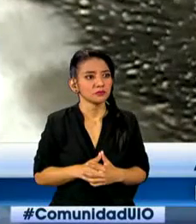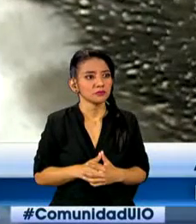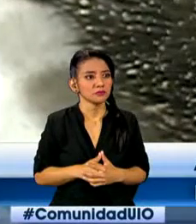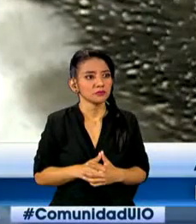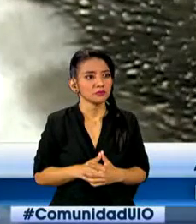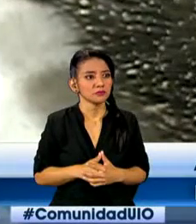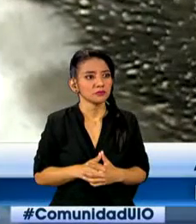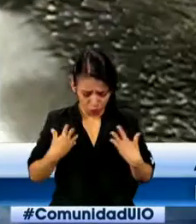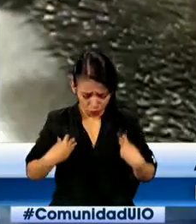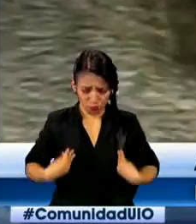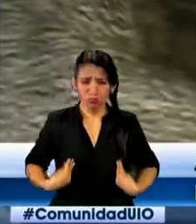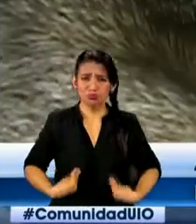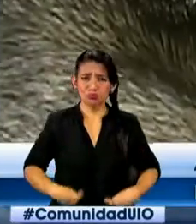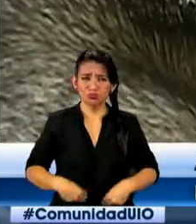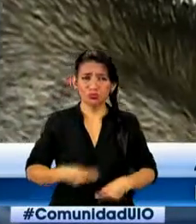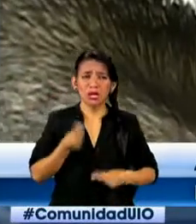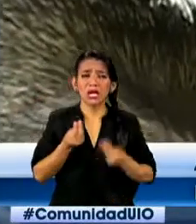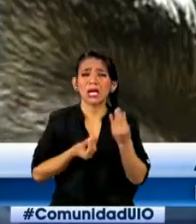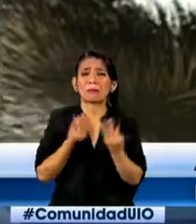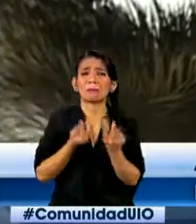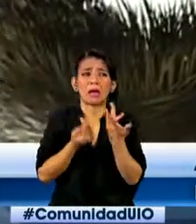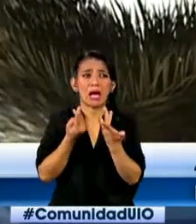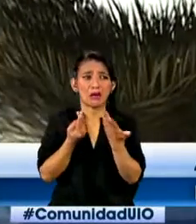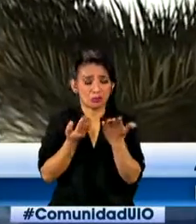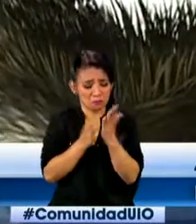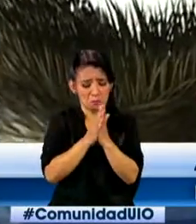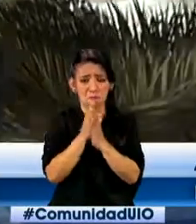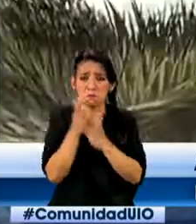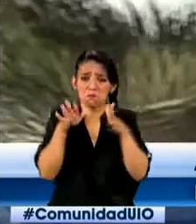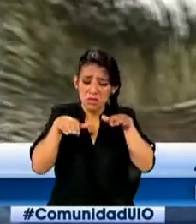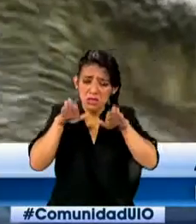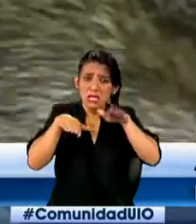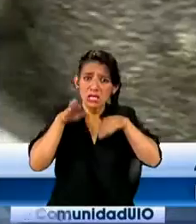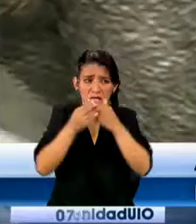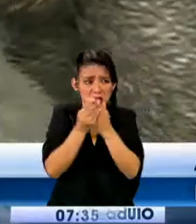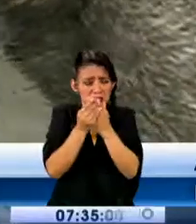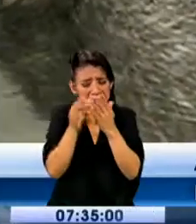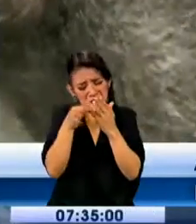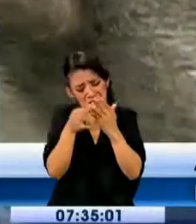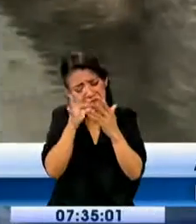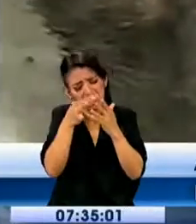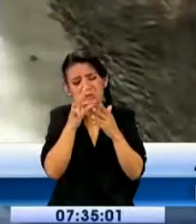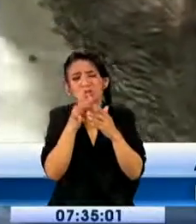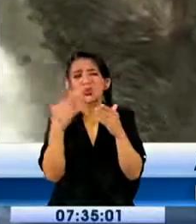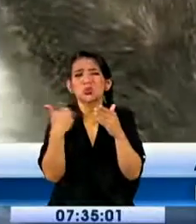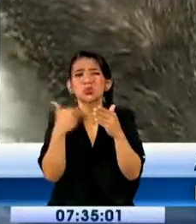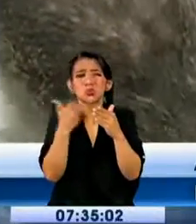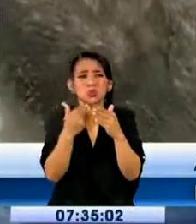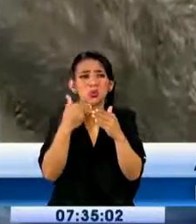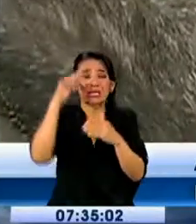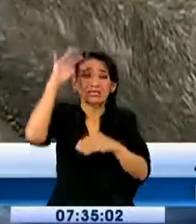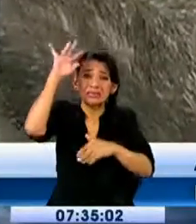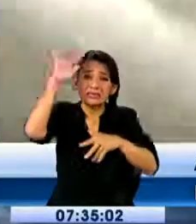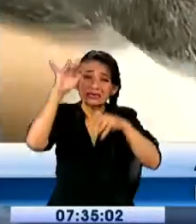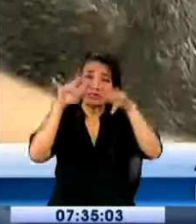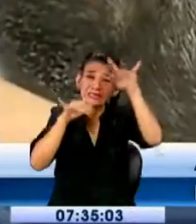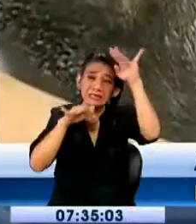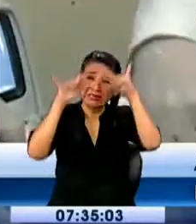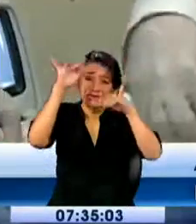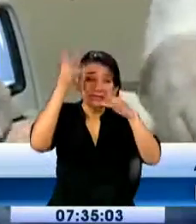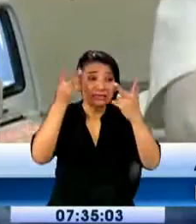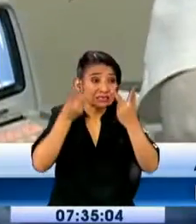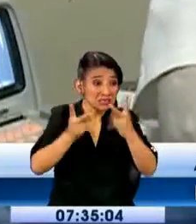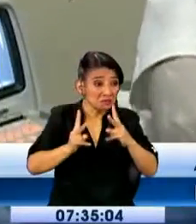sus patitas están algo lesionadas, están con presencia de ceniza y